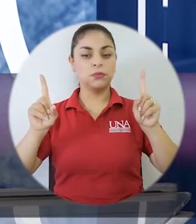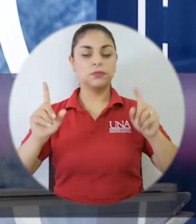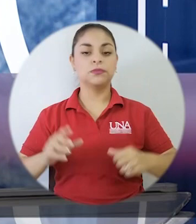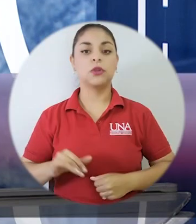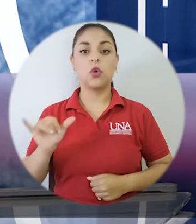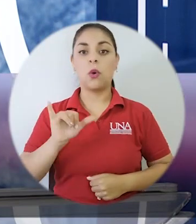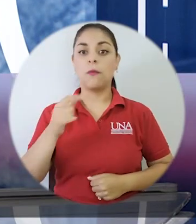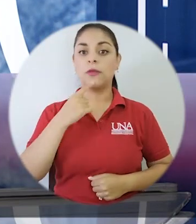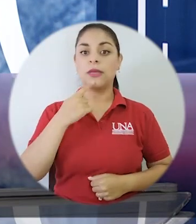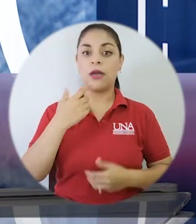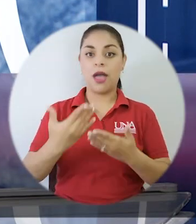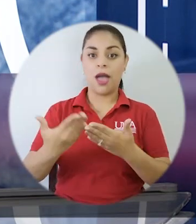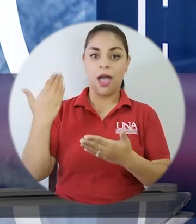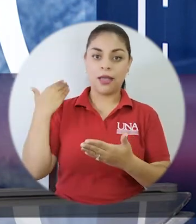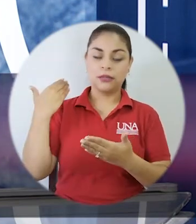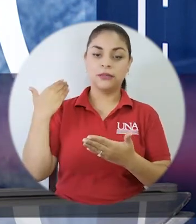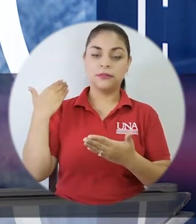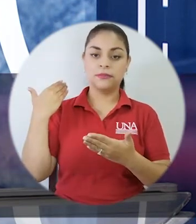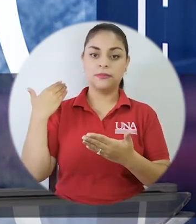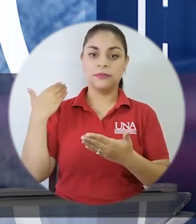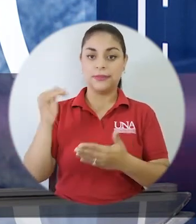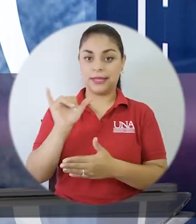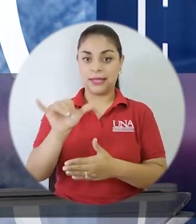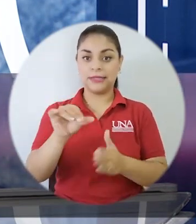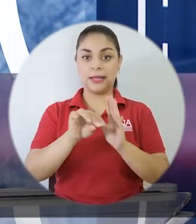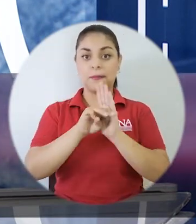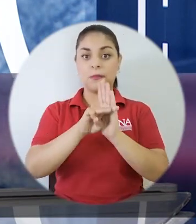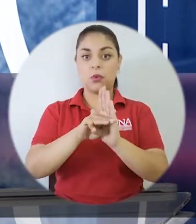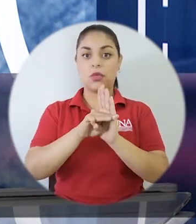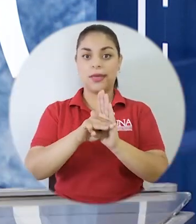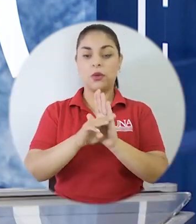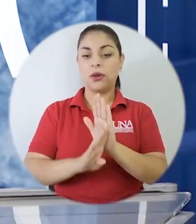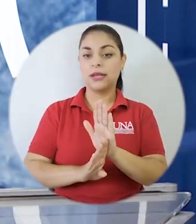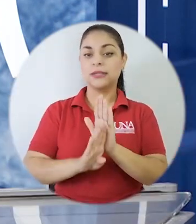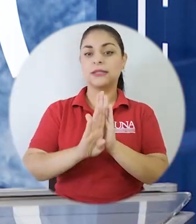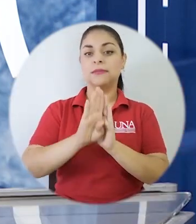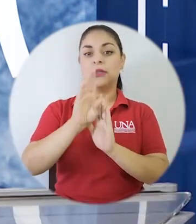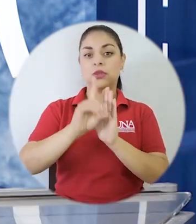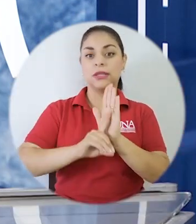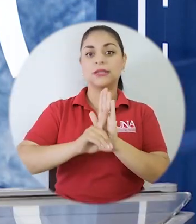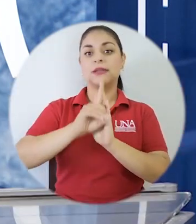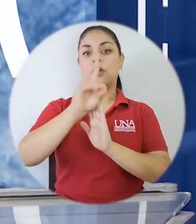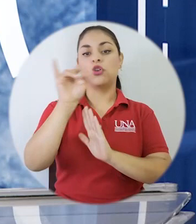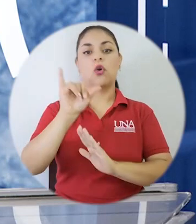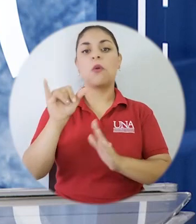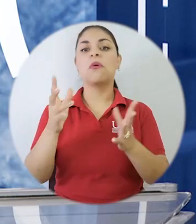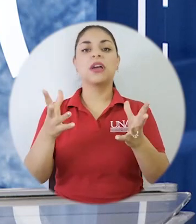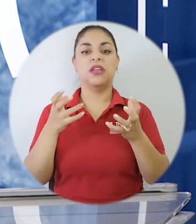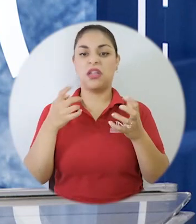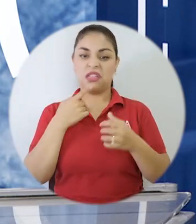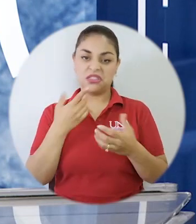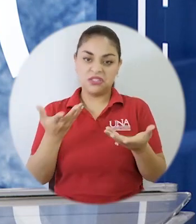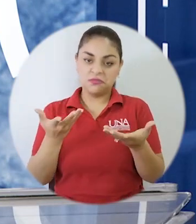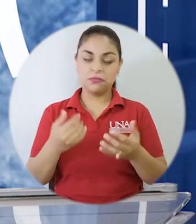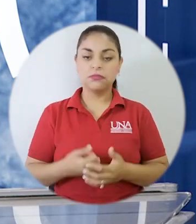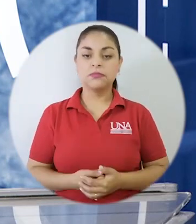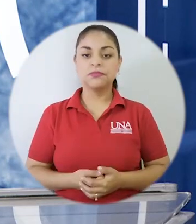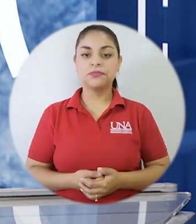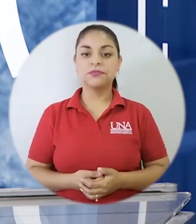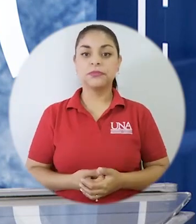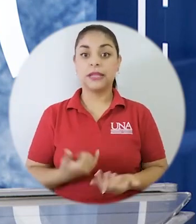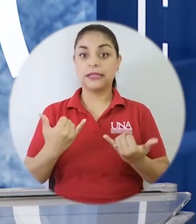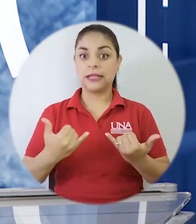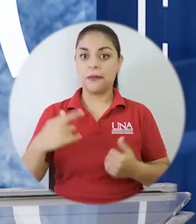Sin embargo, como comentábamos en el bloque anterior, este modelo de crecimiento, desarrollo, como quiera